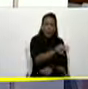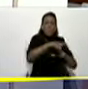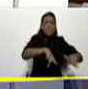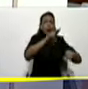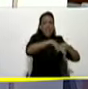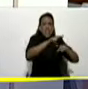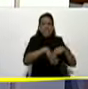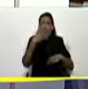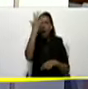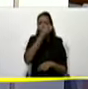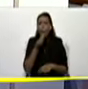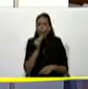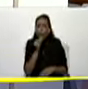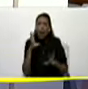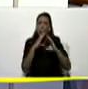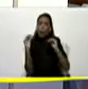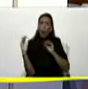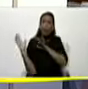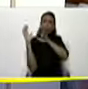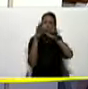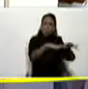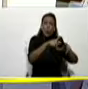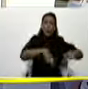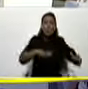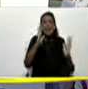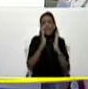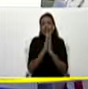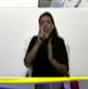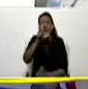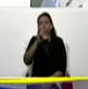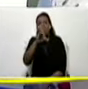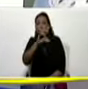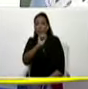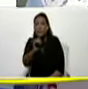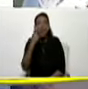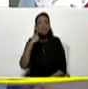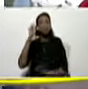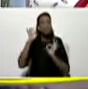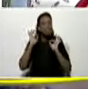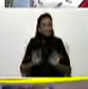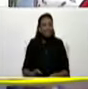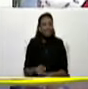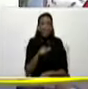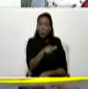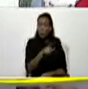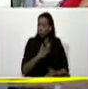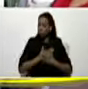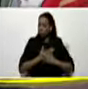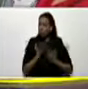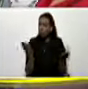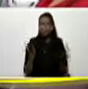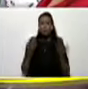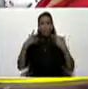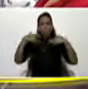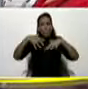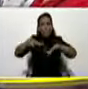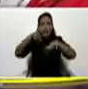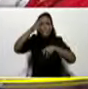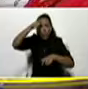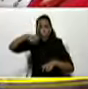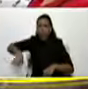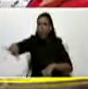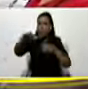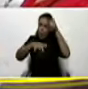niños, niñas y toda la juventud de Santa Lucía. Así que voy en peregrinación,